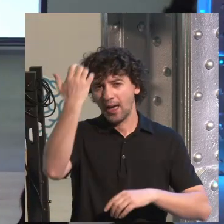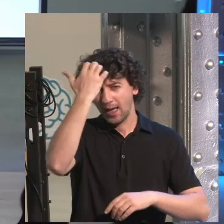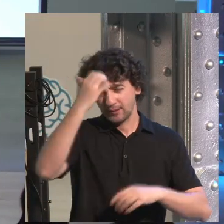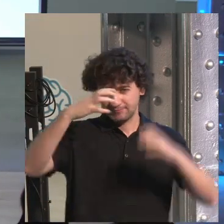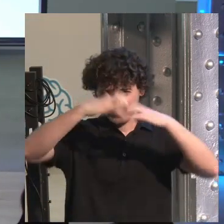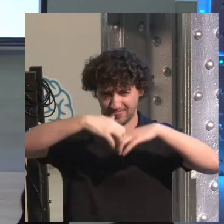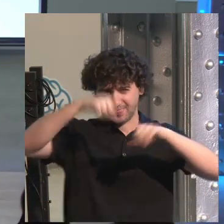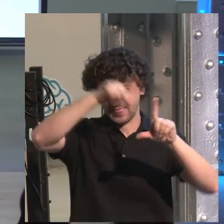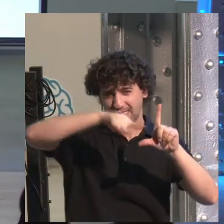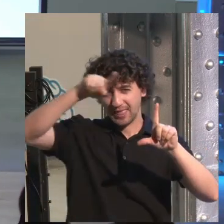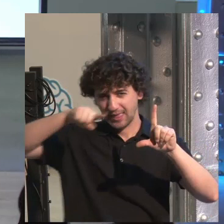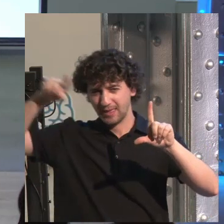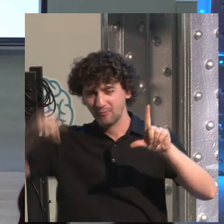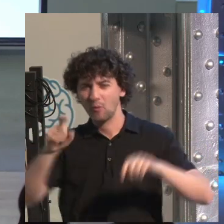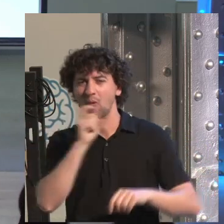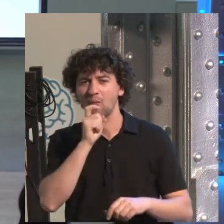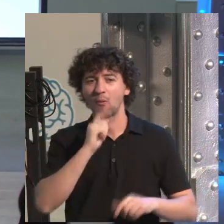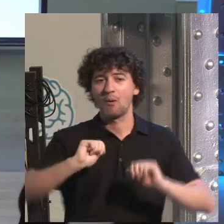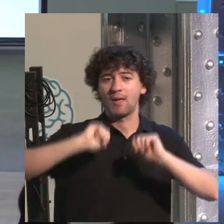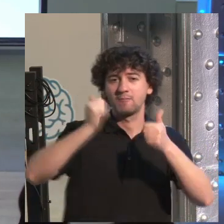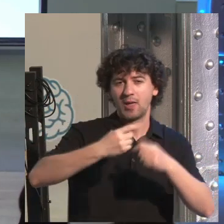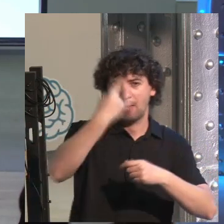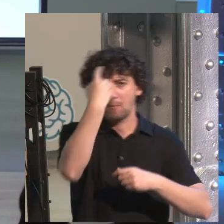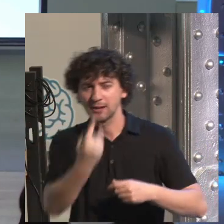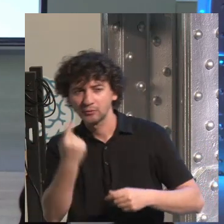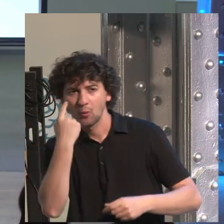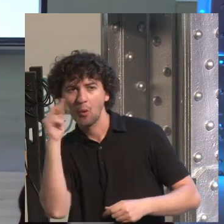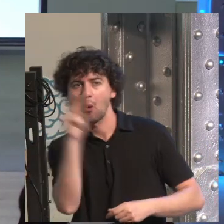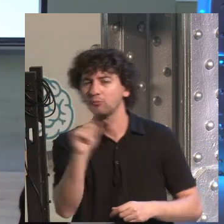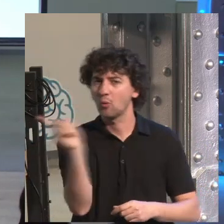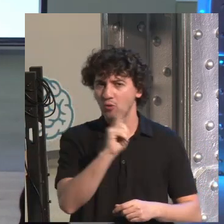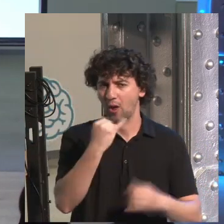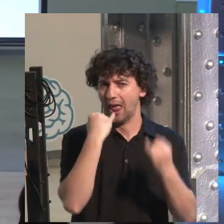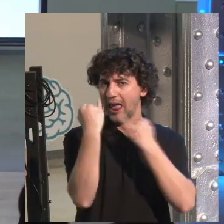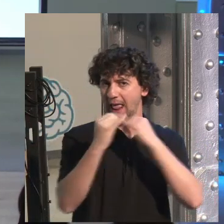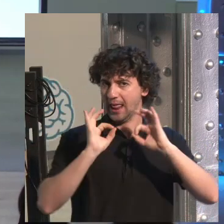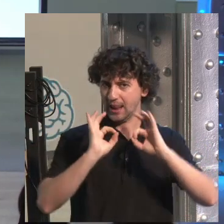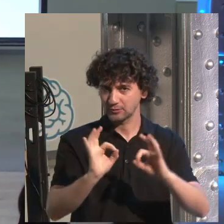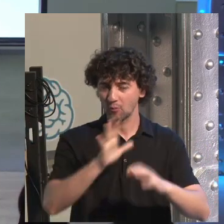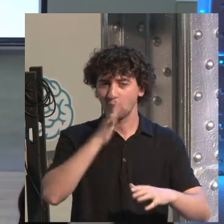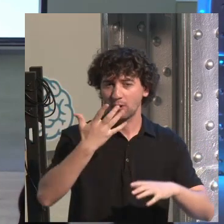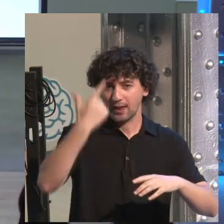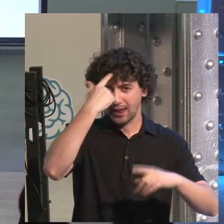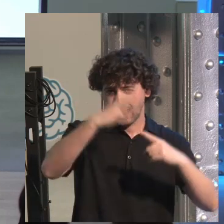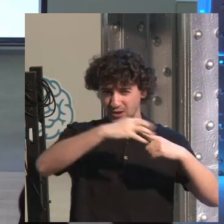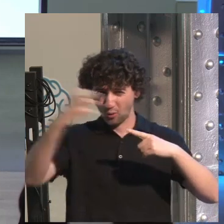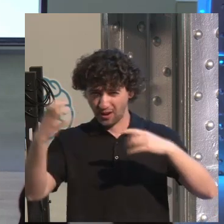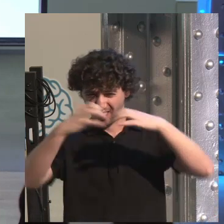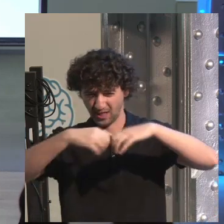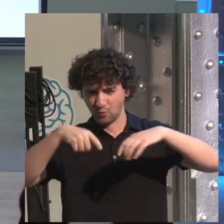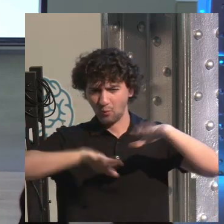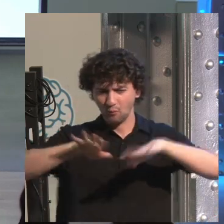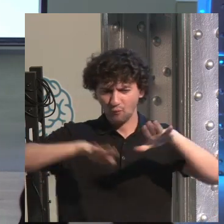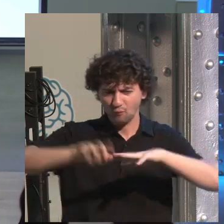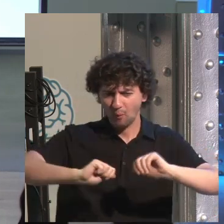donde el principio que se usa no es ni magnético ni óptico, sino que es eléctrico, porque conforme se van activando las neuronas, se van produciendo